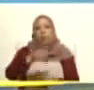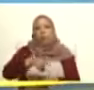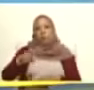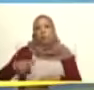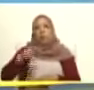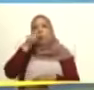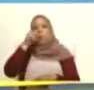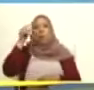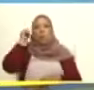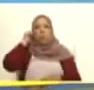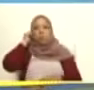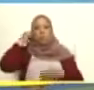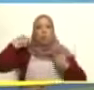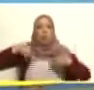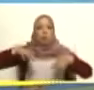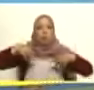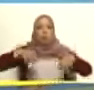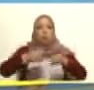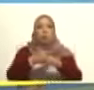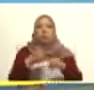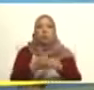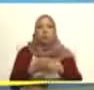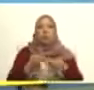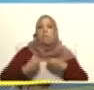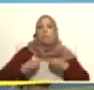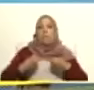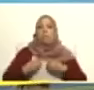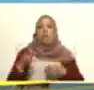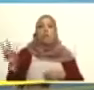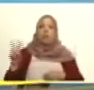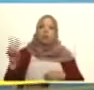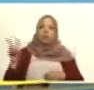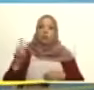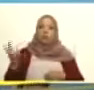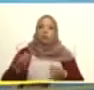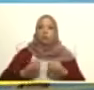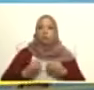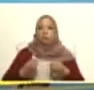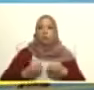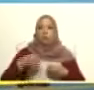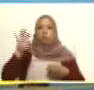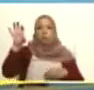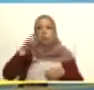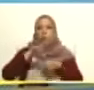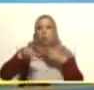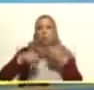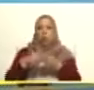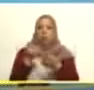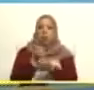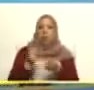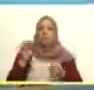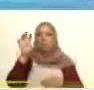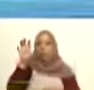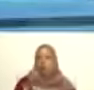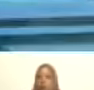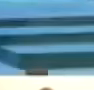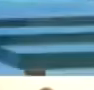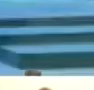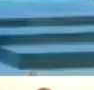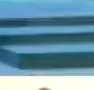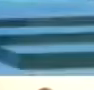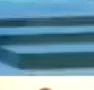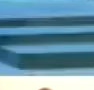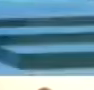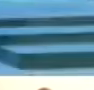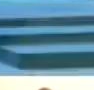hombres y mujeres de a pie diciendo ¡viva Venezuela! ¡Viva nuestra patria querida! ¡La Guayana